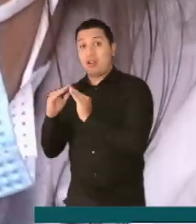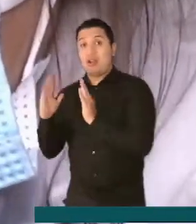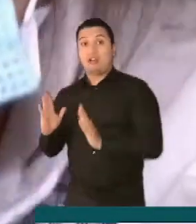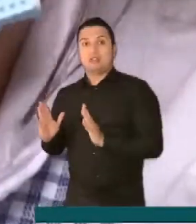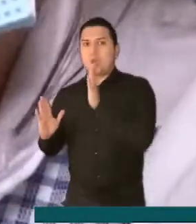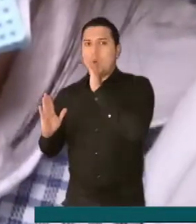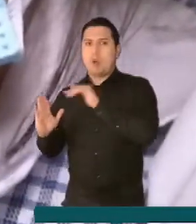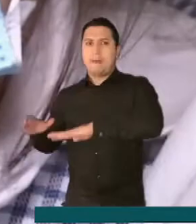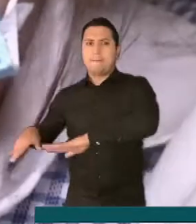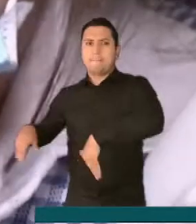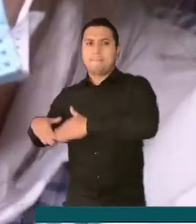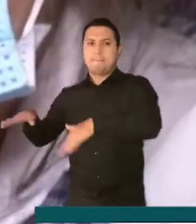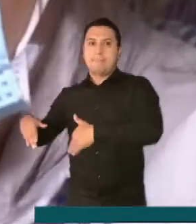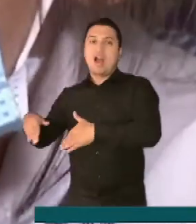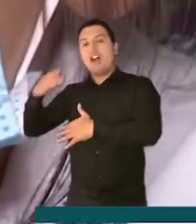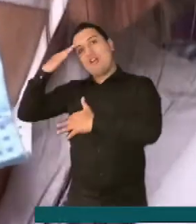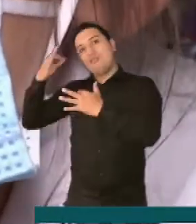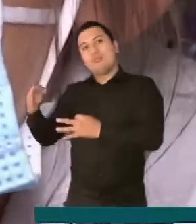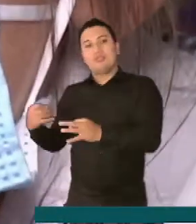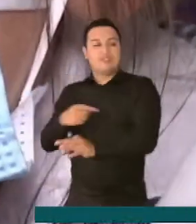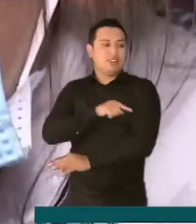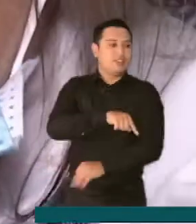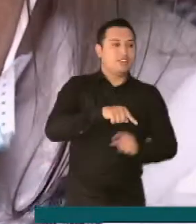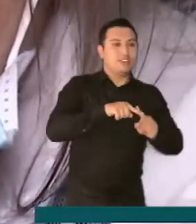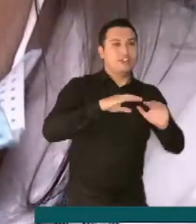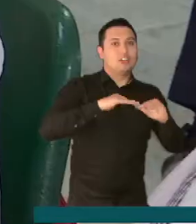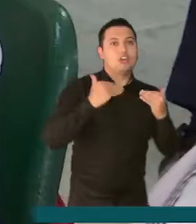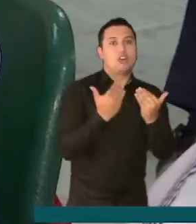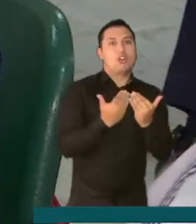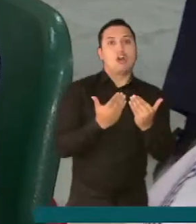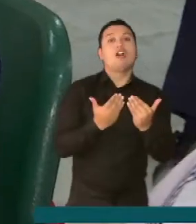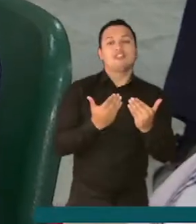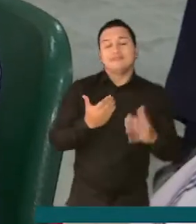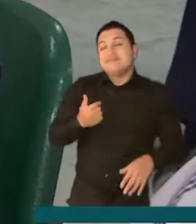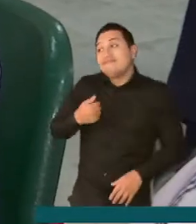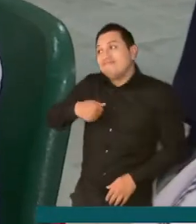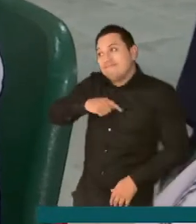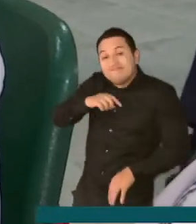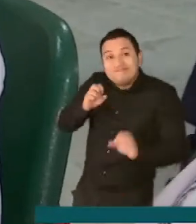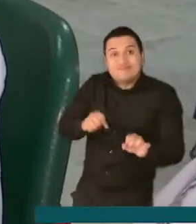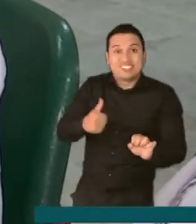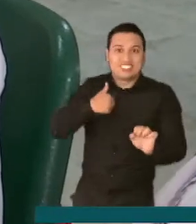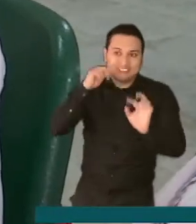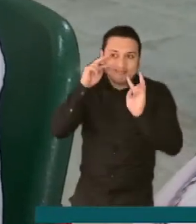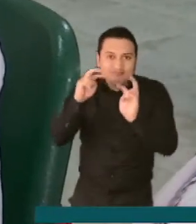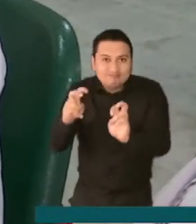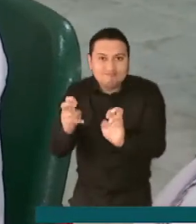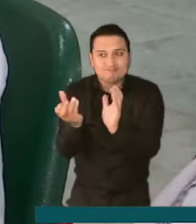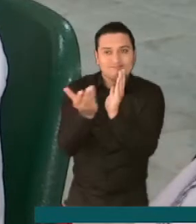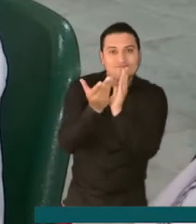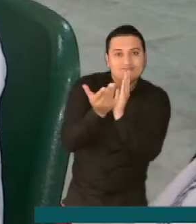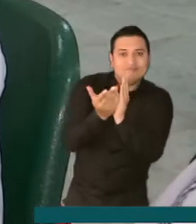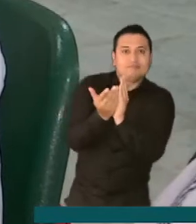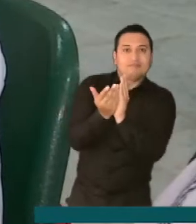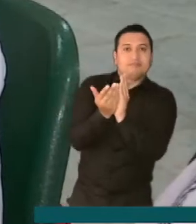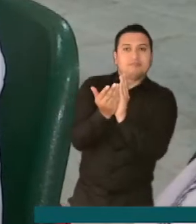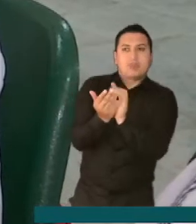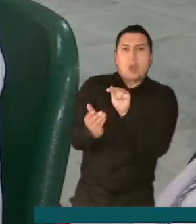estos dispositivos. Podemos investigar, estudiar y ver